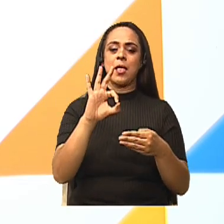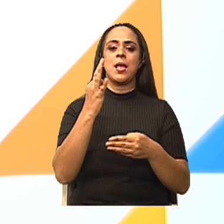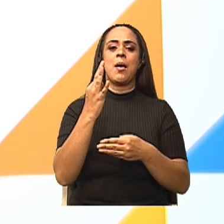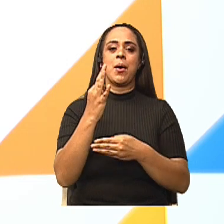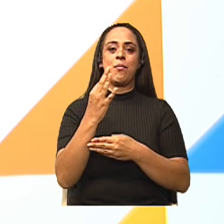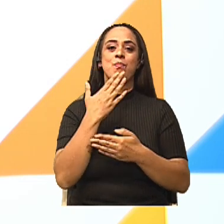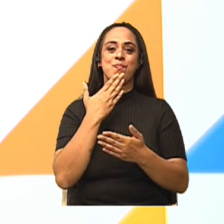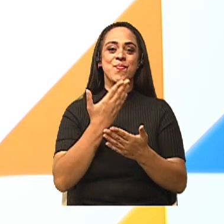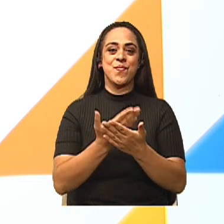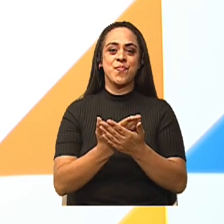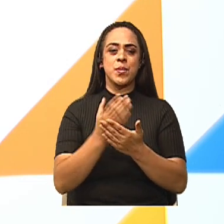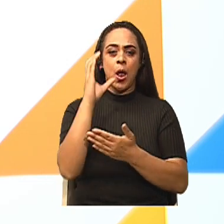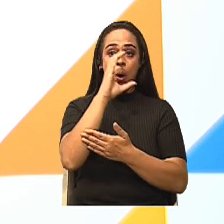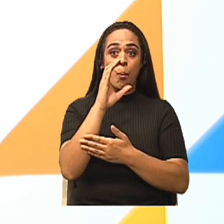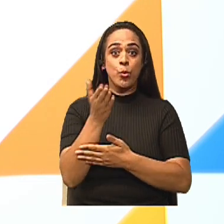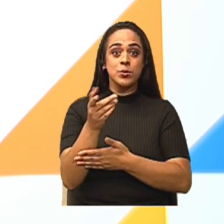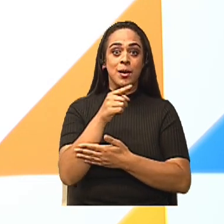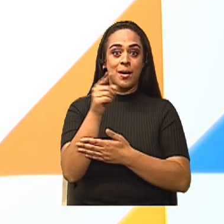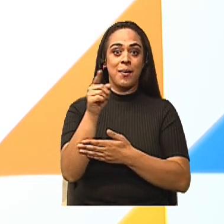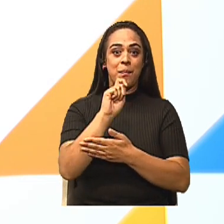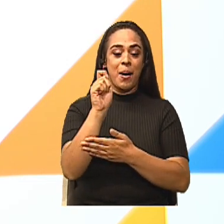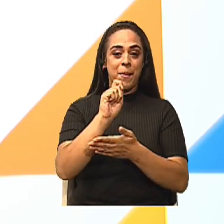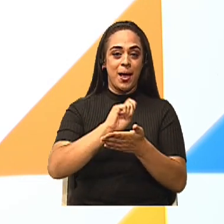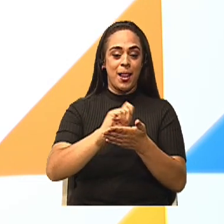papel y lápiz.